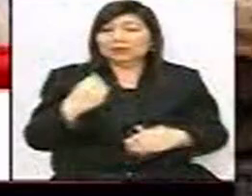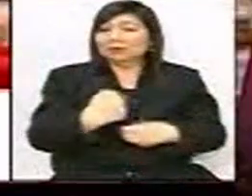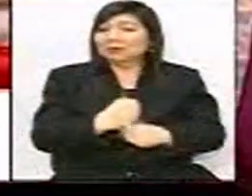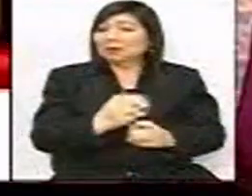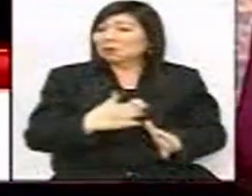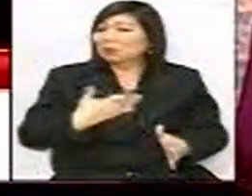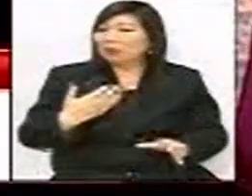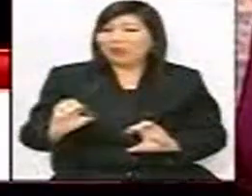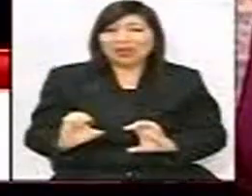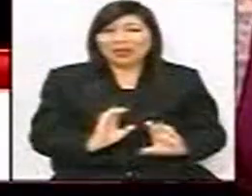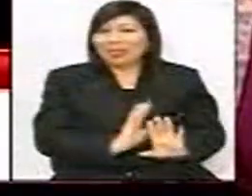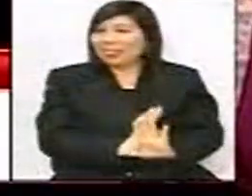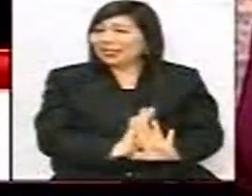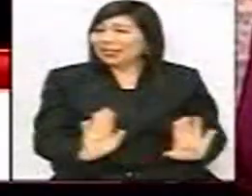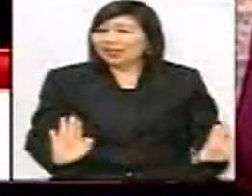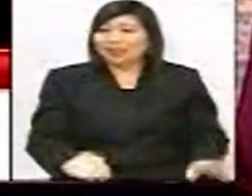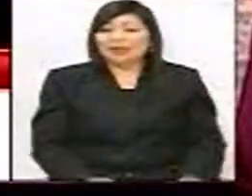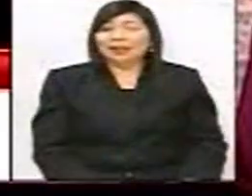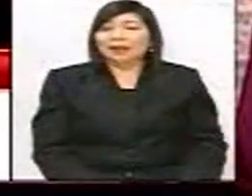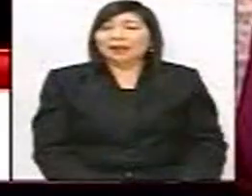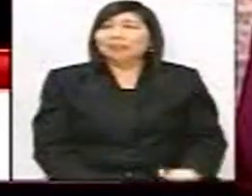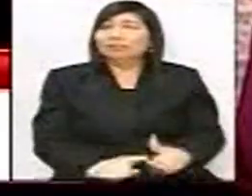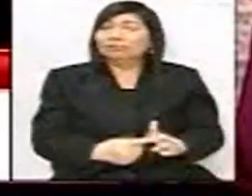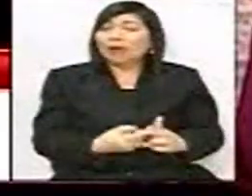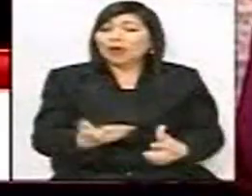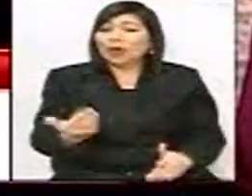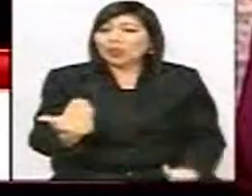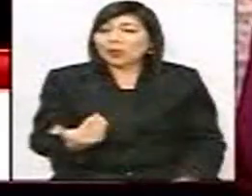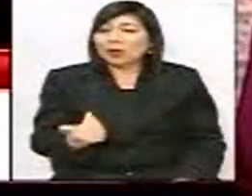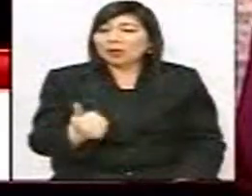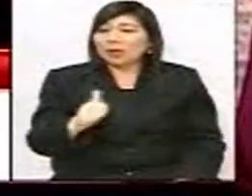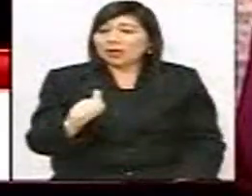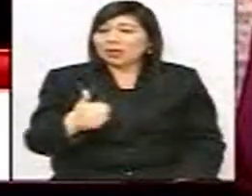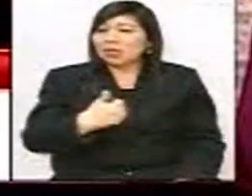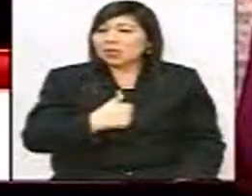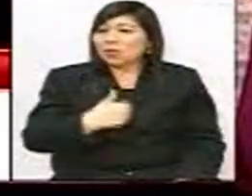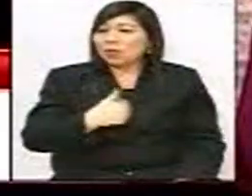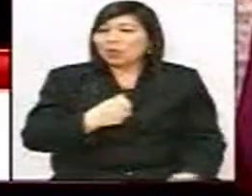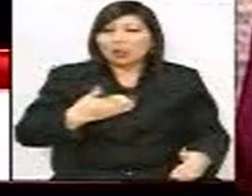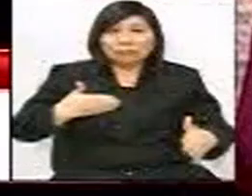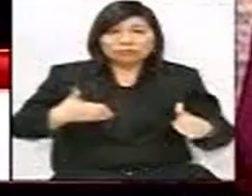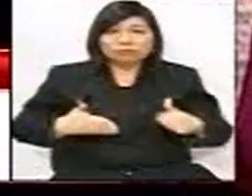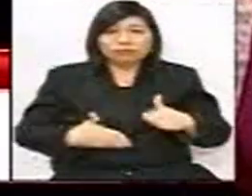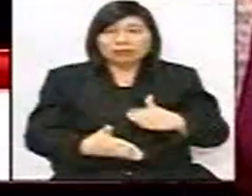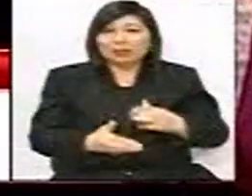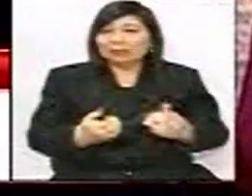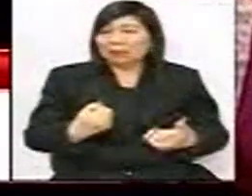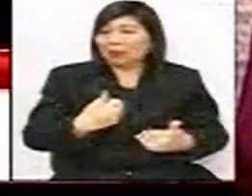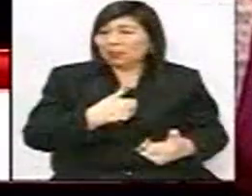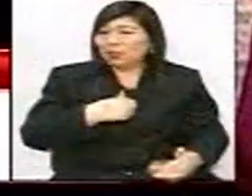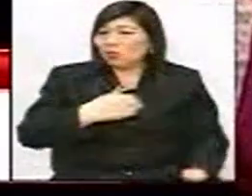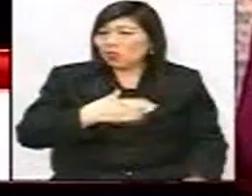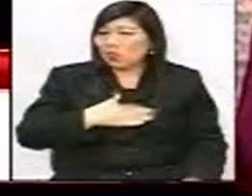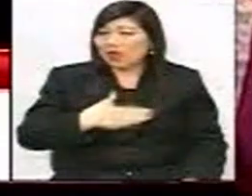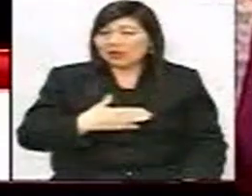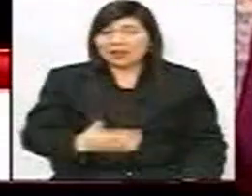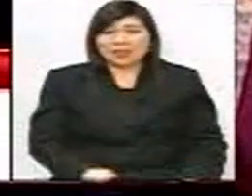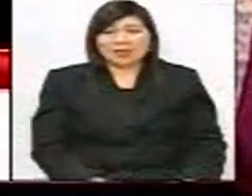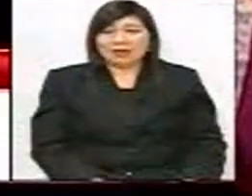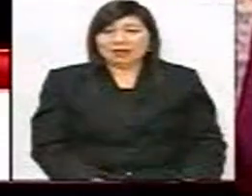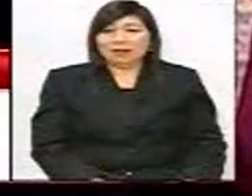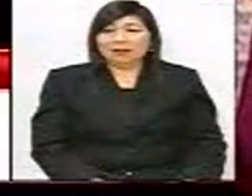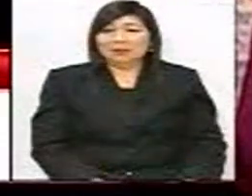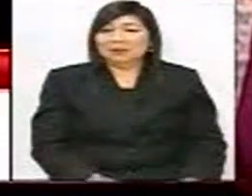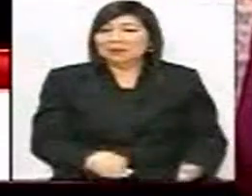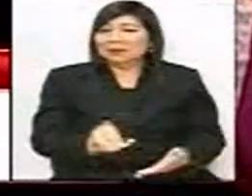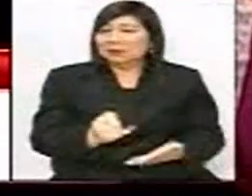obras, tampoco se ha hecho. Se ha comenzado a cobrar con las mismas pistas que se le ha entregado a esa empresa. Y con esas pistas están